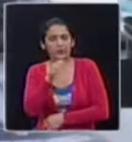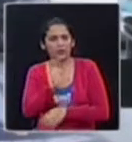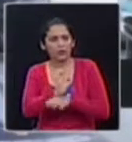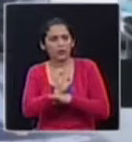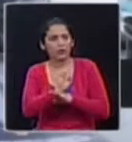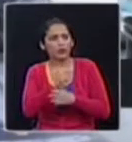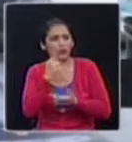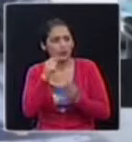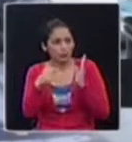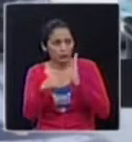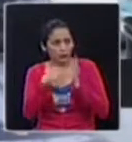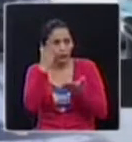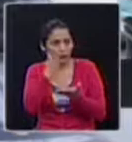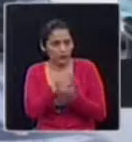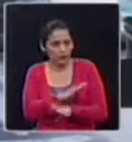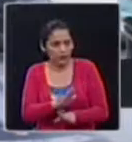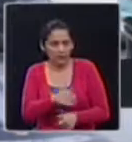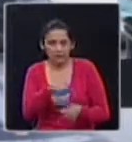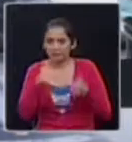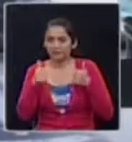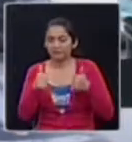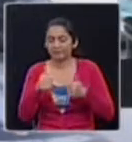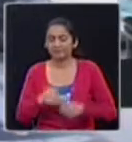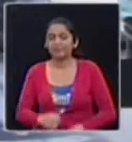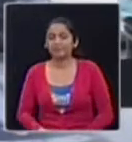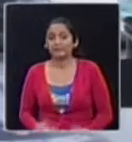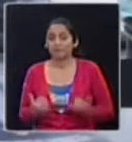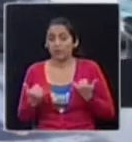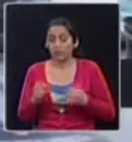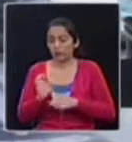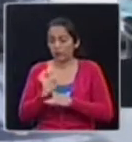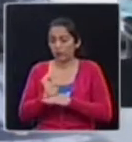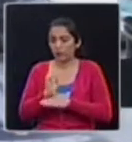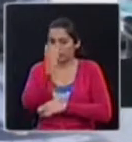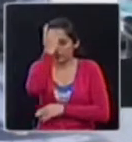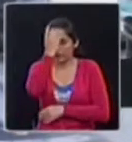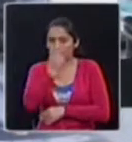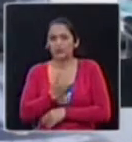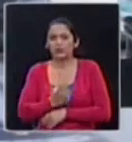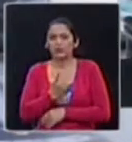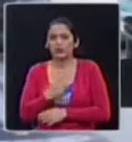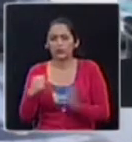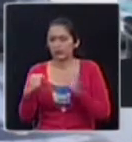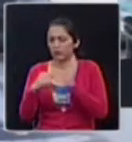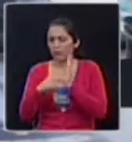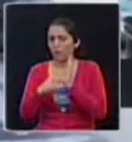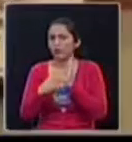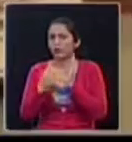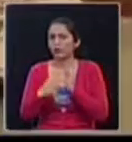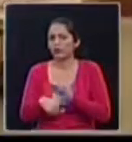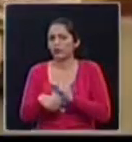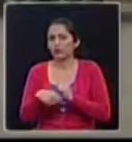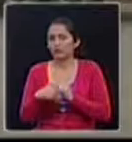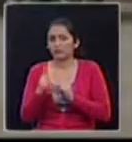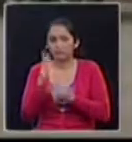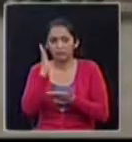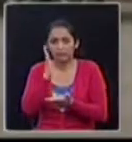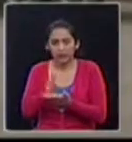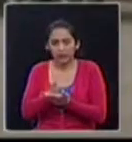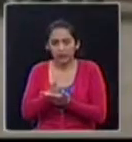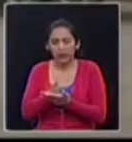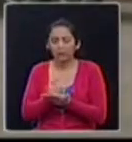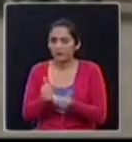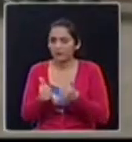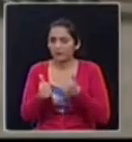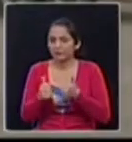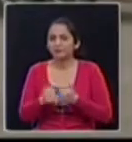en el ámbito internacional con las salvaguardias, es importante y es positivo y es un mensaje bueno. El objetivo de las sobretasas